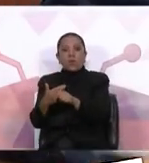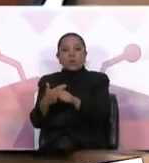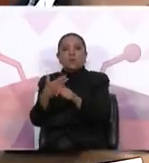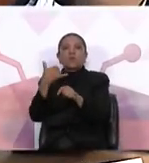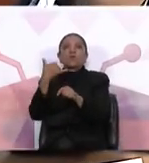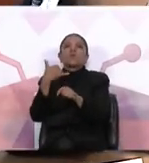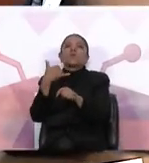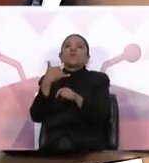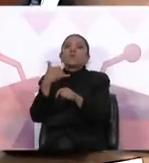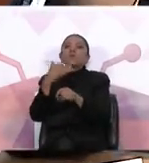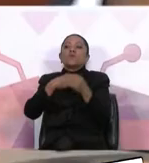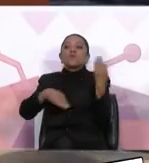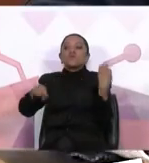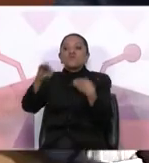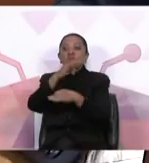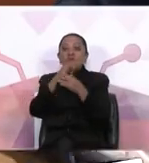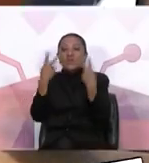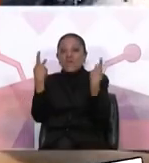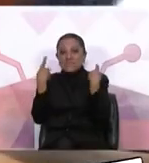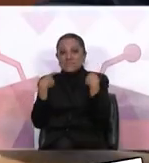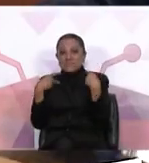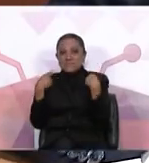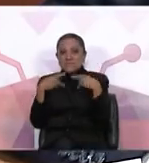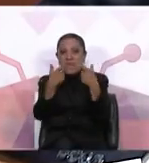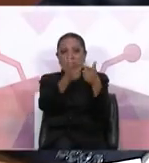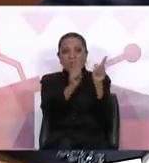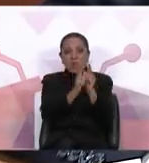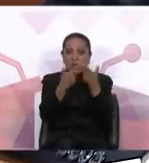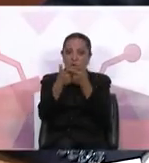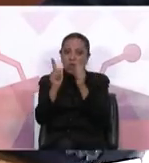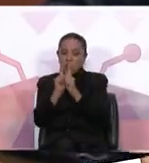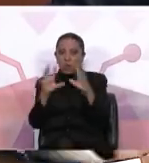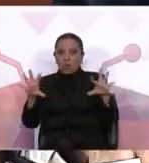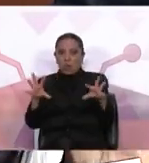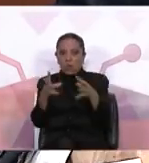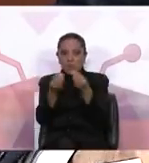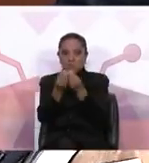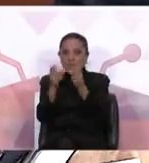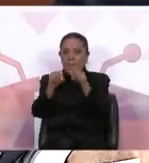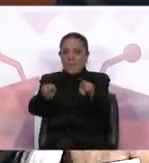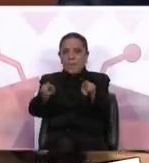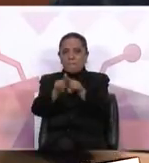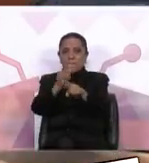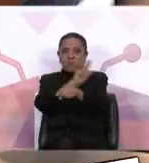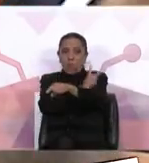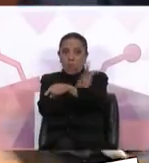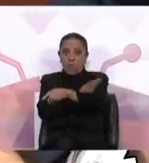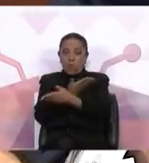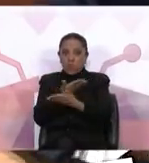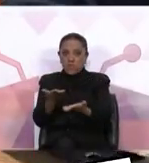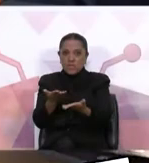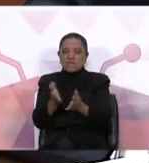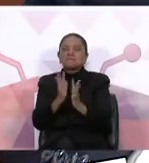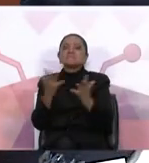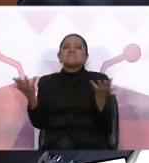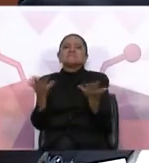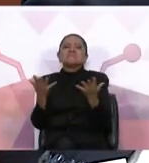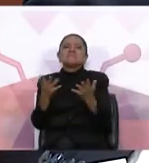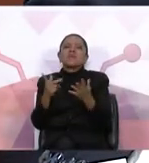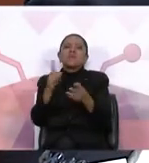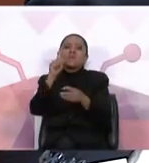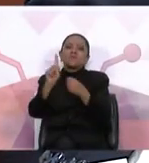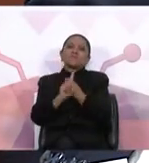los grupos que están inmiscuidos en el mismo poder nos han creado una situación muy